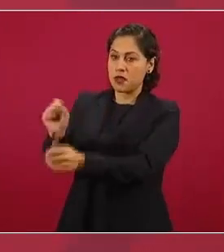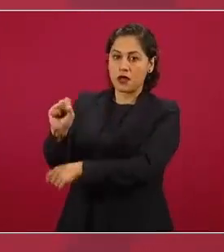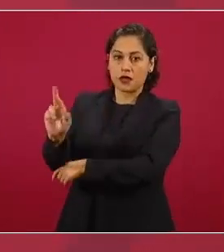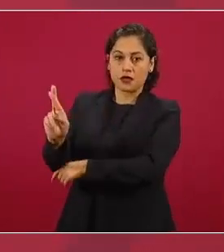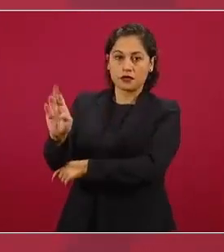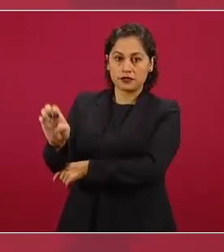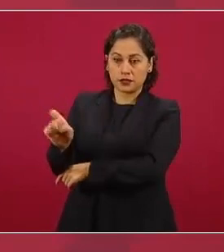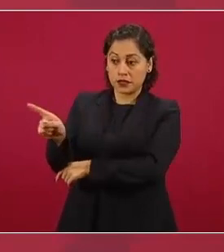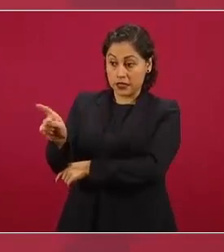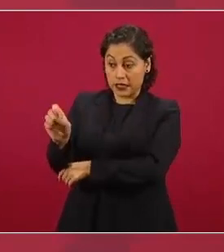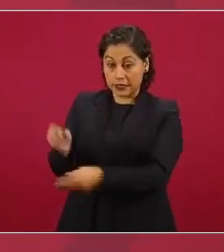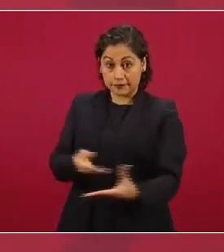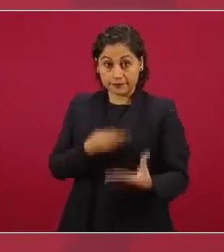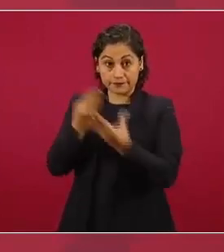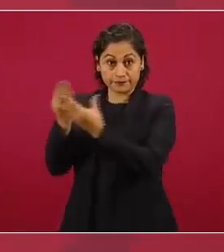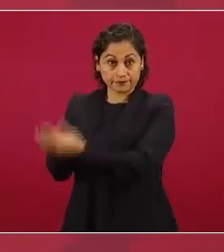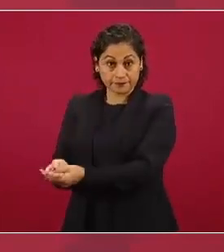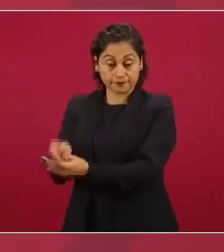se